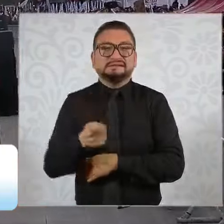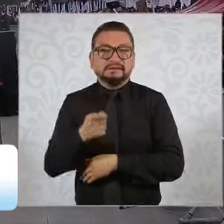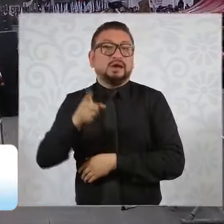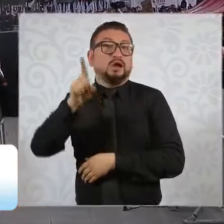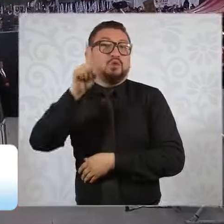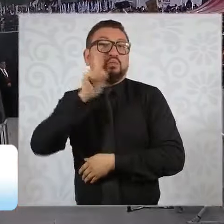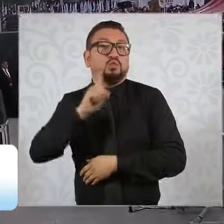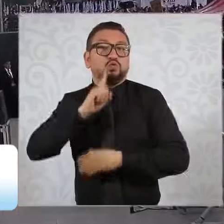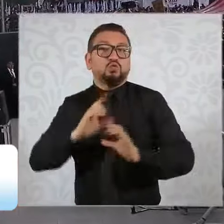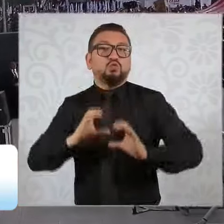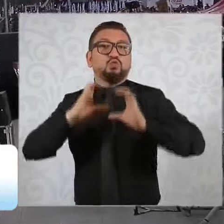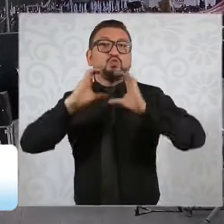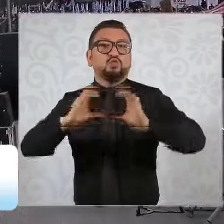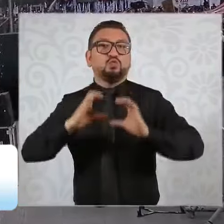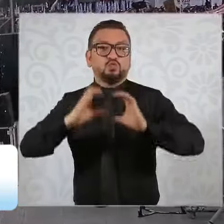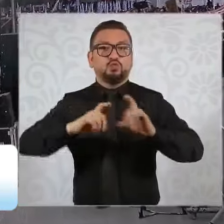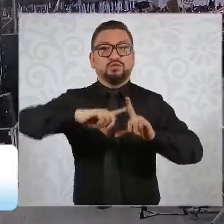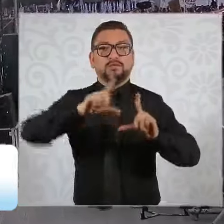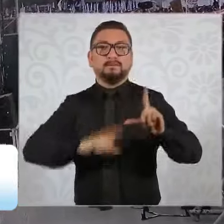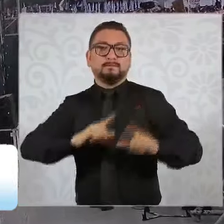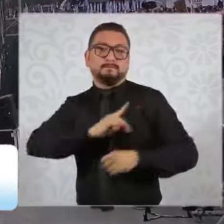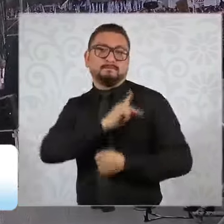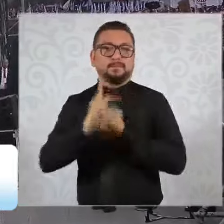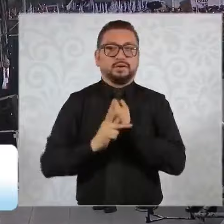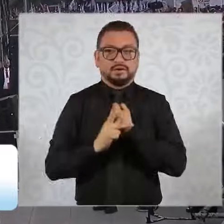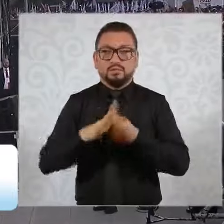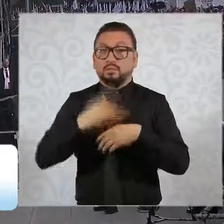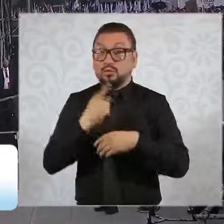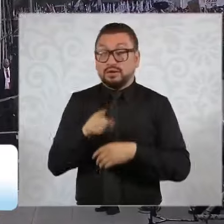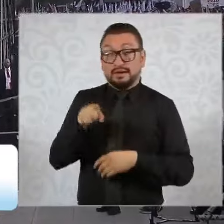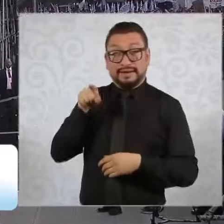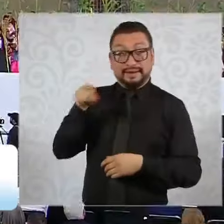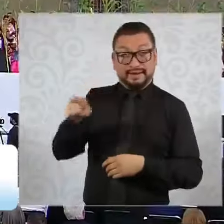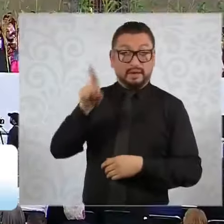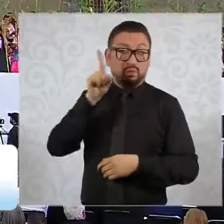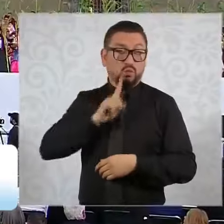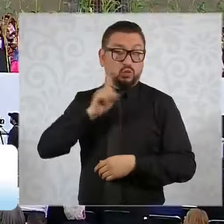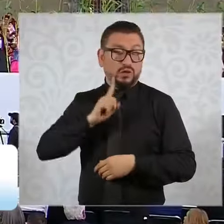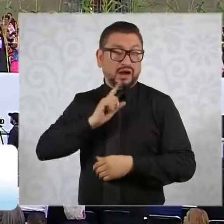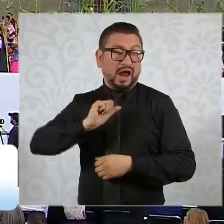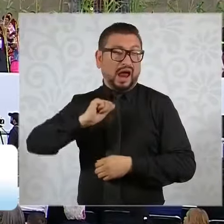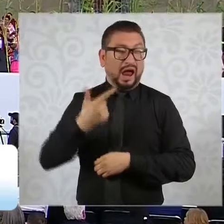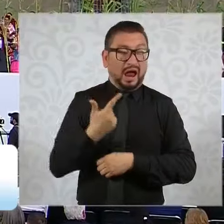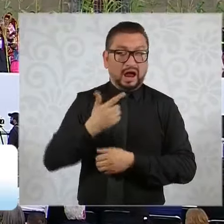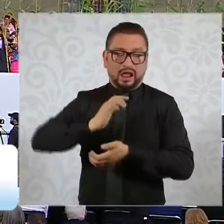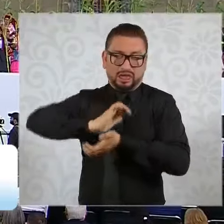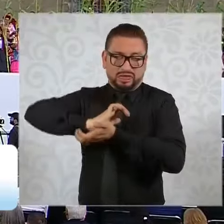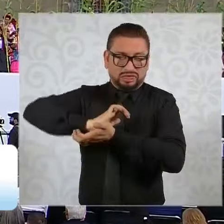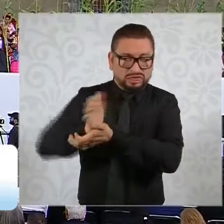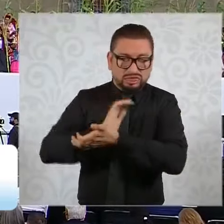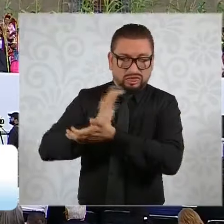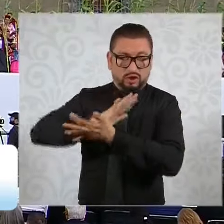la patria, para que ninguna mujer que enfrente un acto de discriminación o